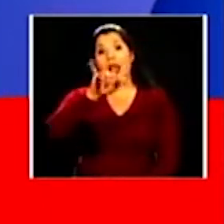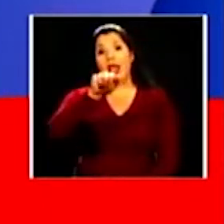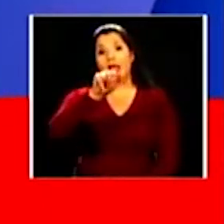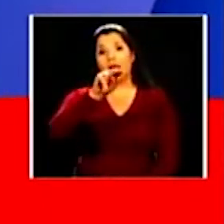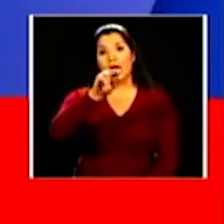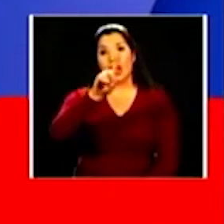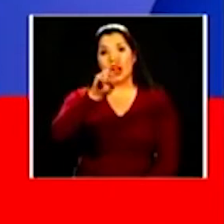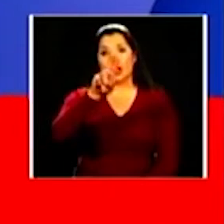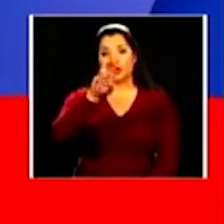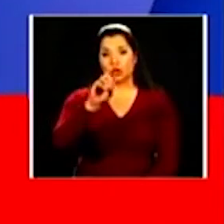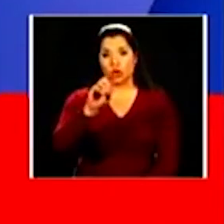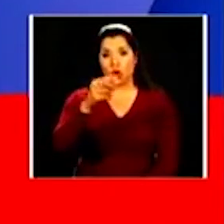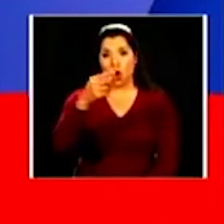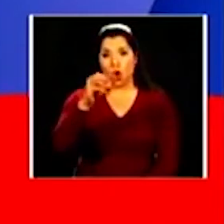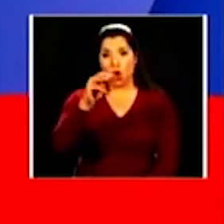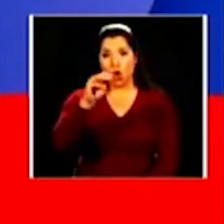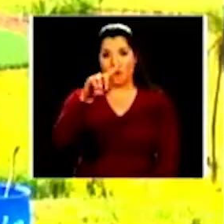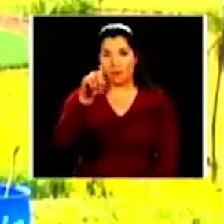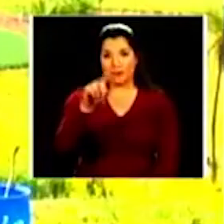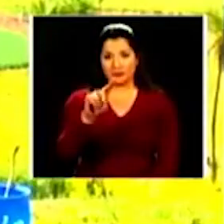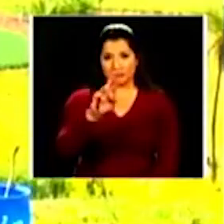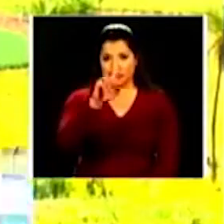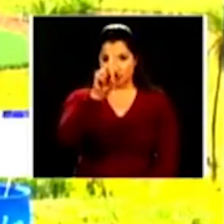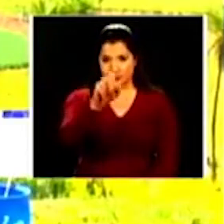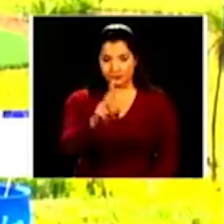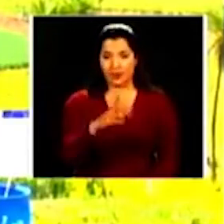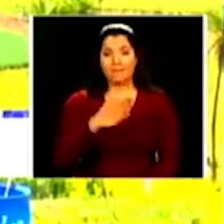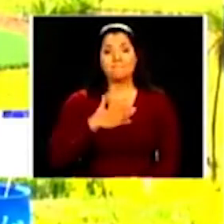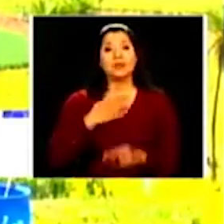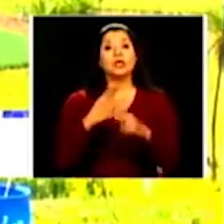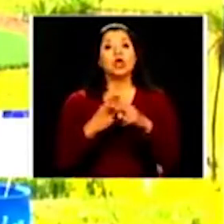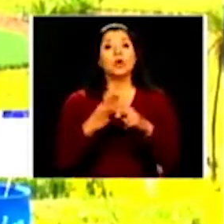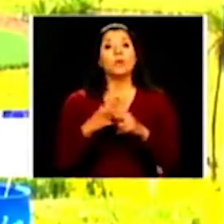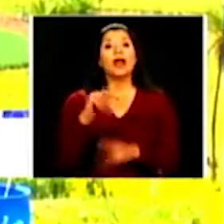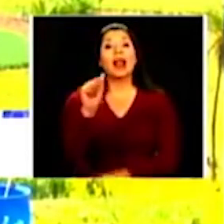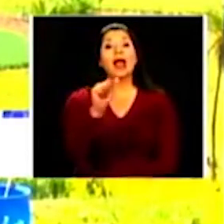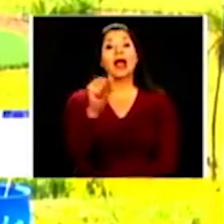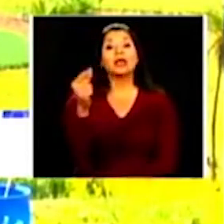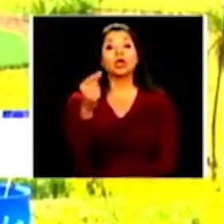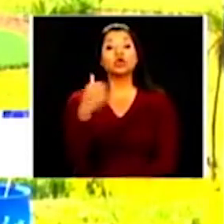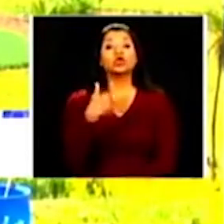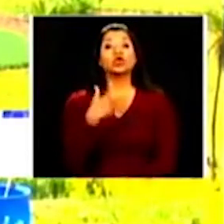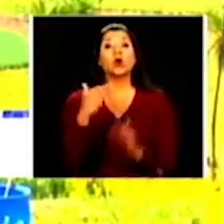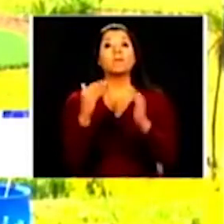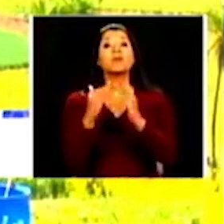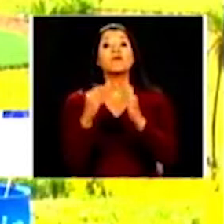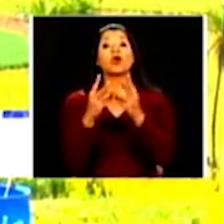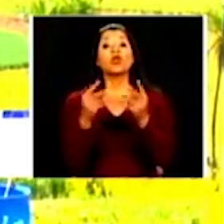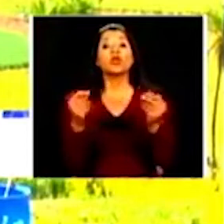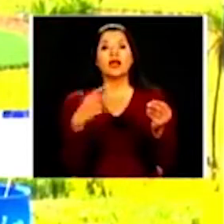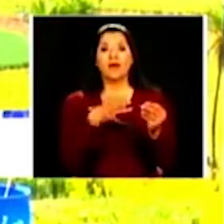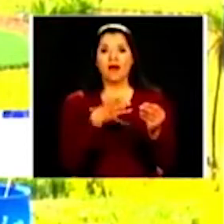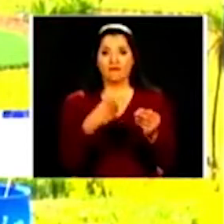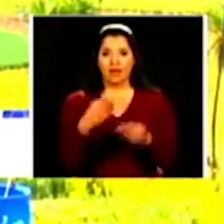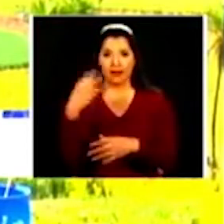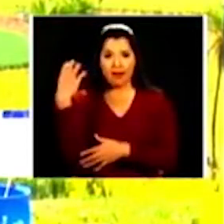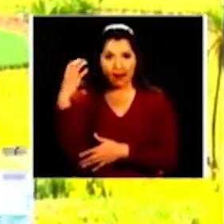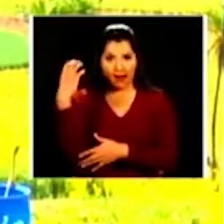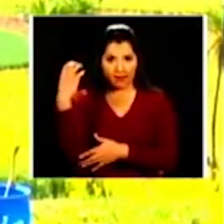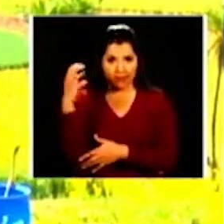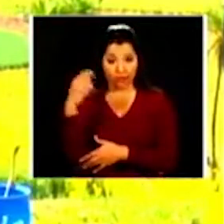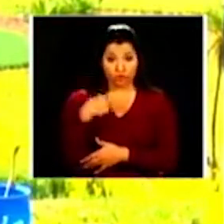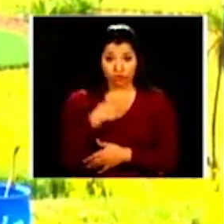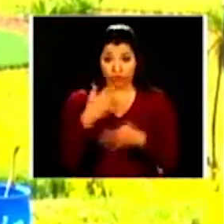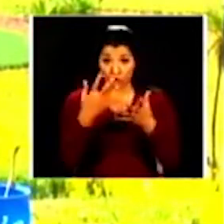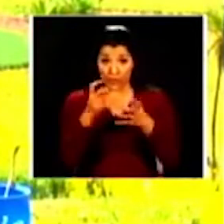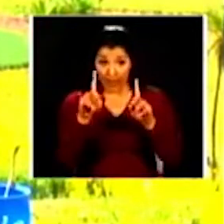siguiente pregunta. Mi nombre es Alejandro Gómez, vecino de Tierra Blanca de Cartago, y quiero preguntarle